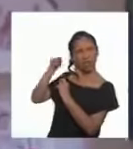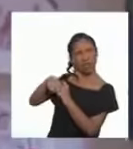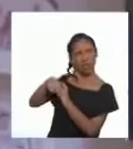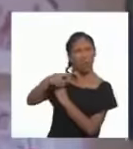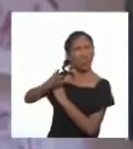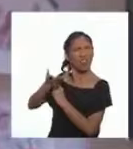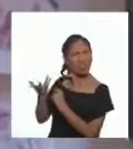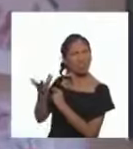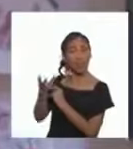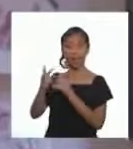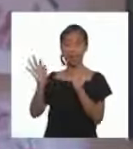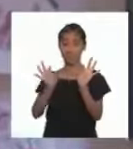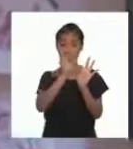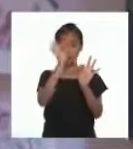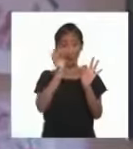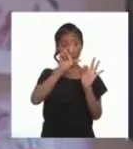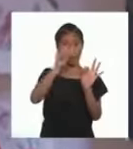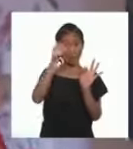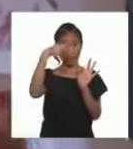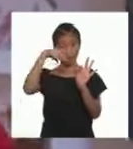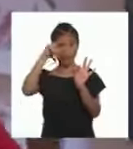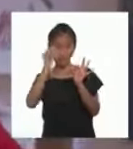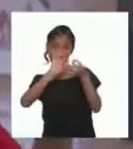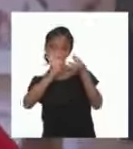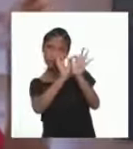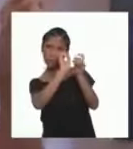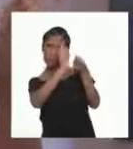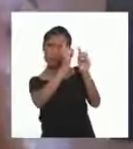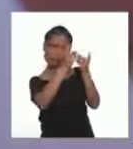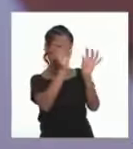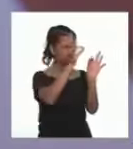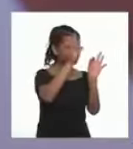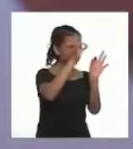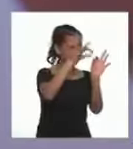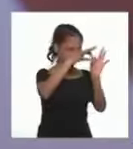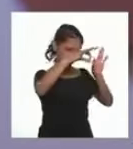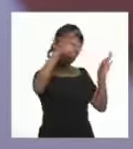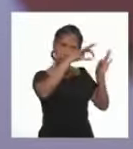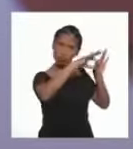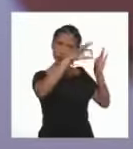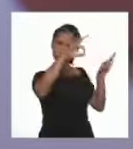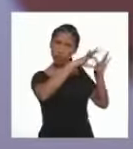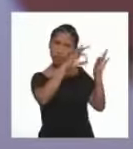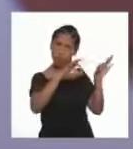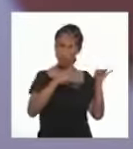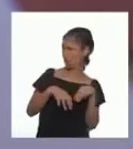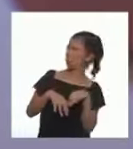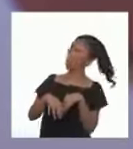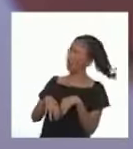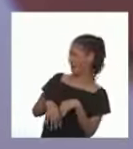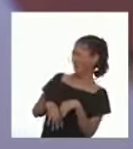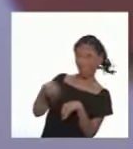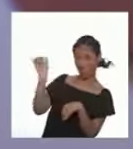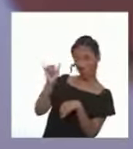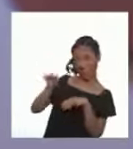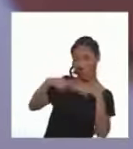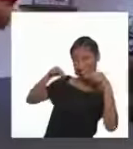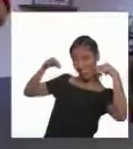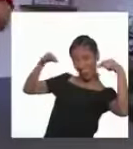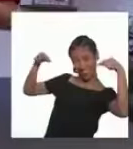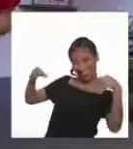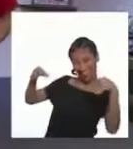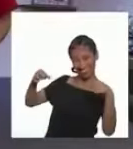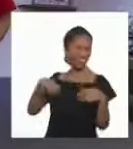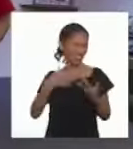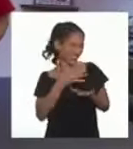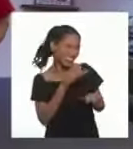Es convertir la lana en hilos muy largos. ¡Wow! ¿Como tallarines?